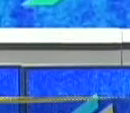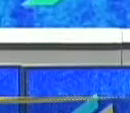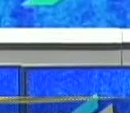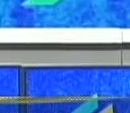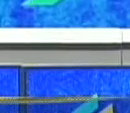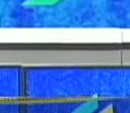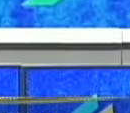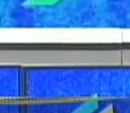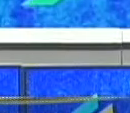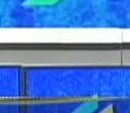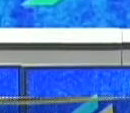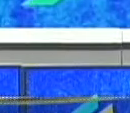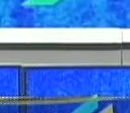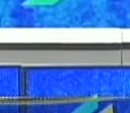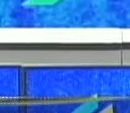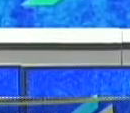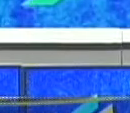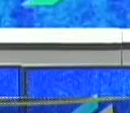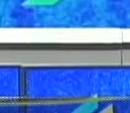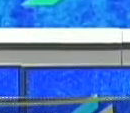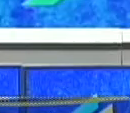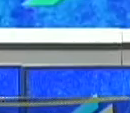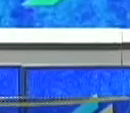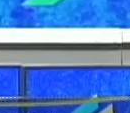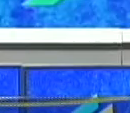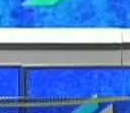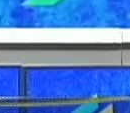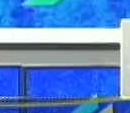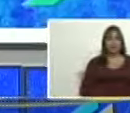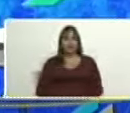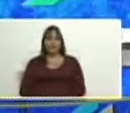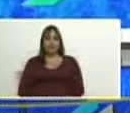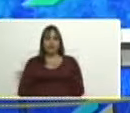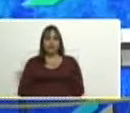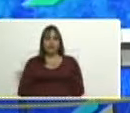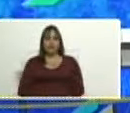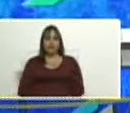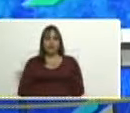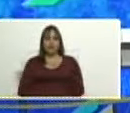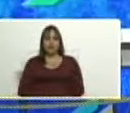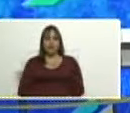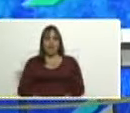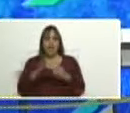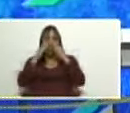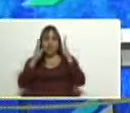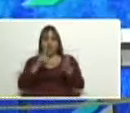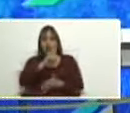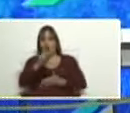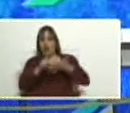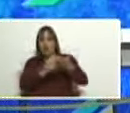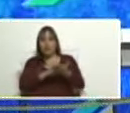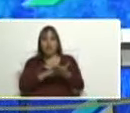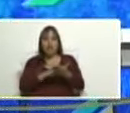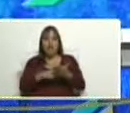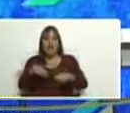desparasitación y atención integral de nuestros muchachos en todo el sistema escolar del